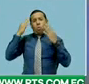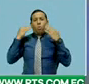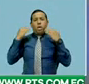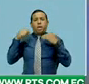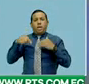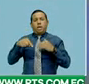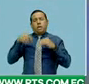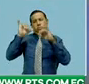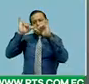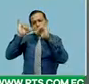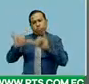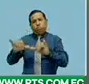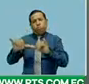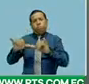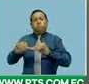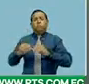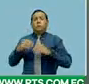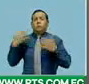Veamos.